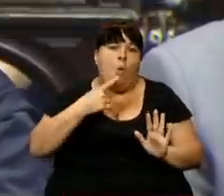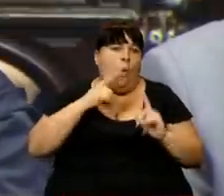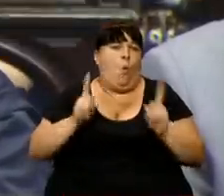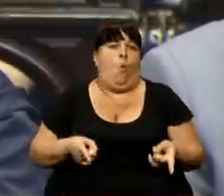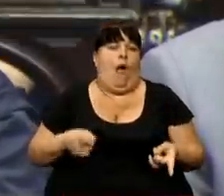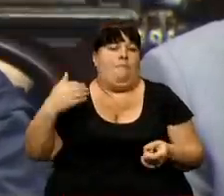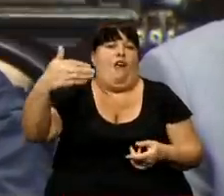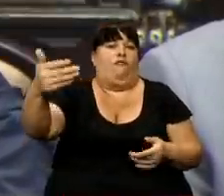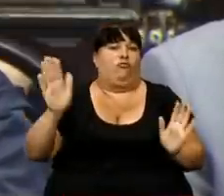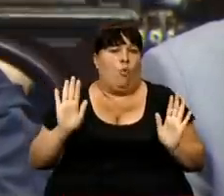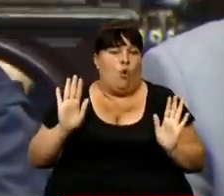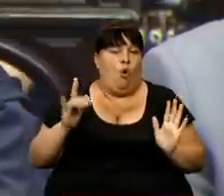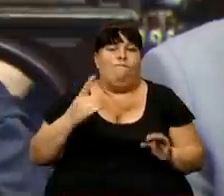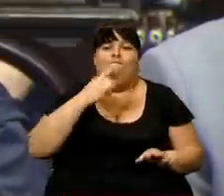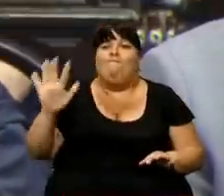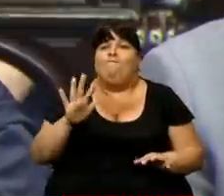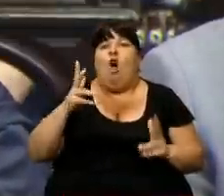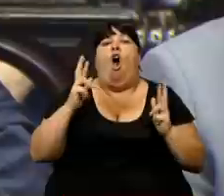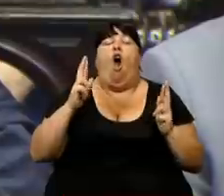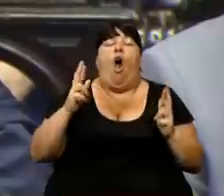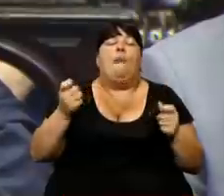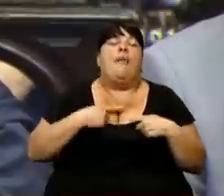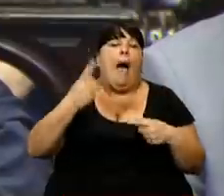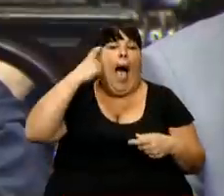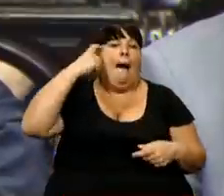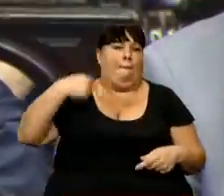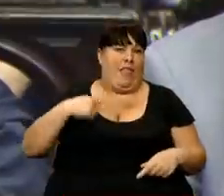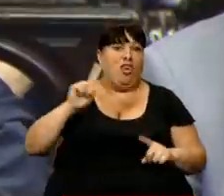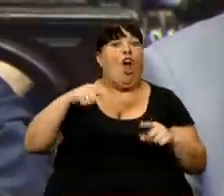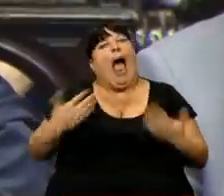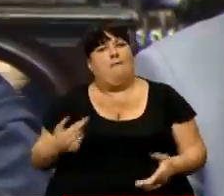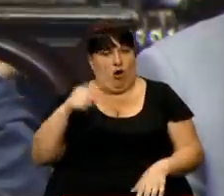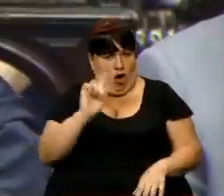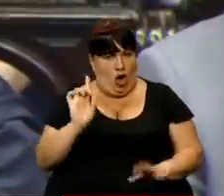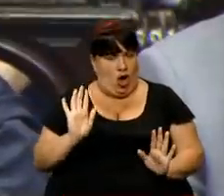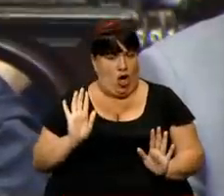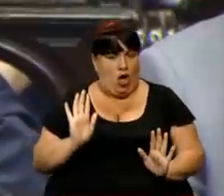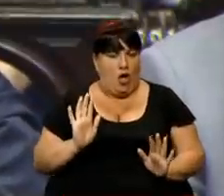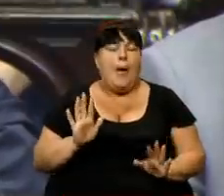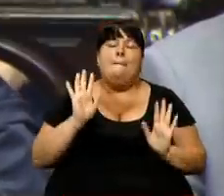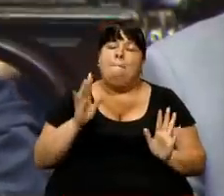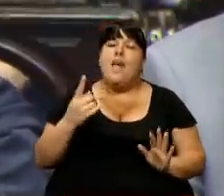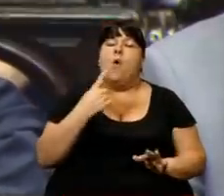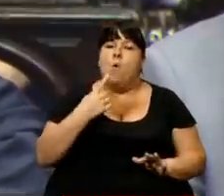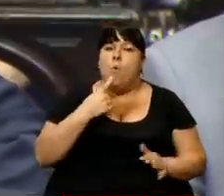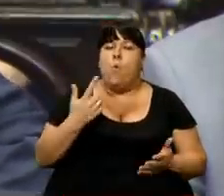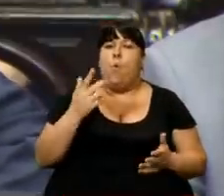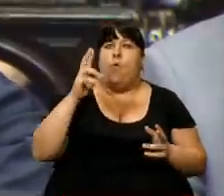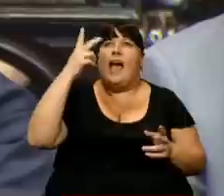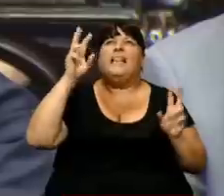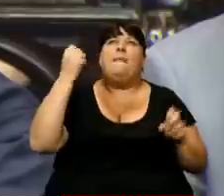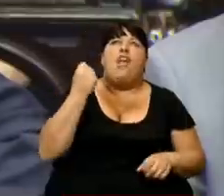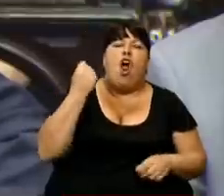incertidumbre. Una incertidumbre que ojalá nos deje una lección. Yo no me aprovecho de eso. Pero incertidumbre